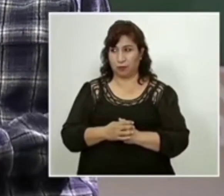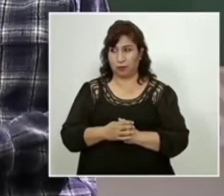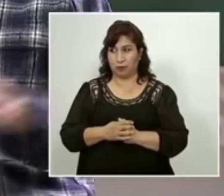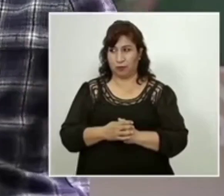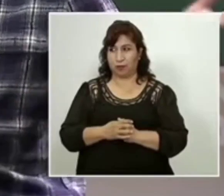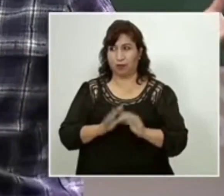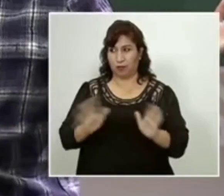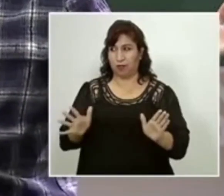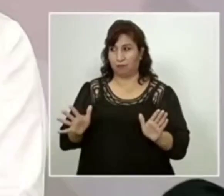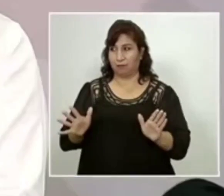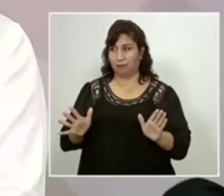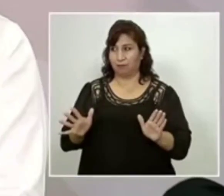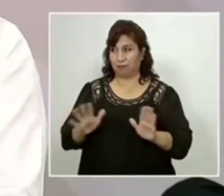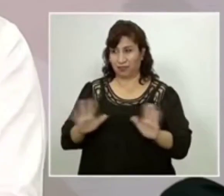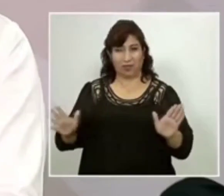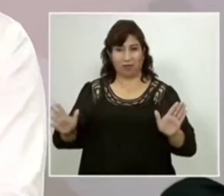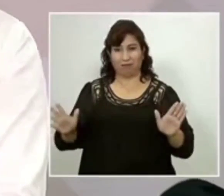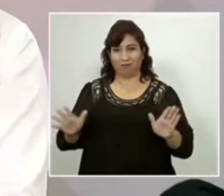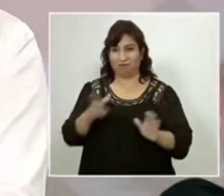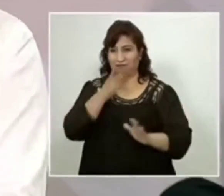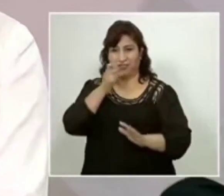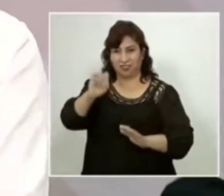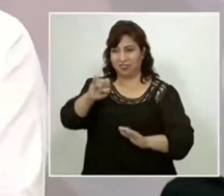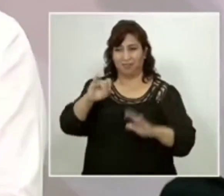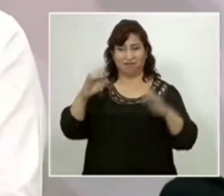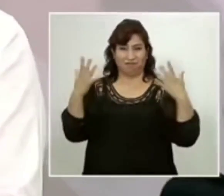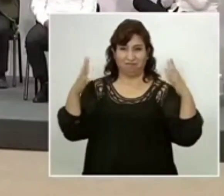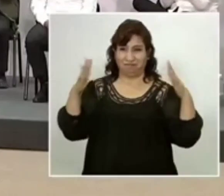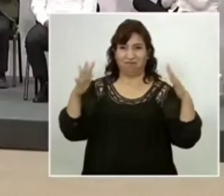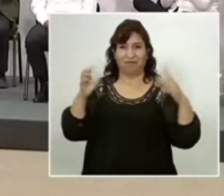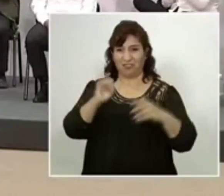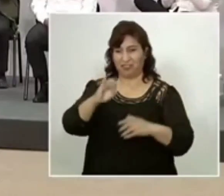Ya está, ya está. Un aplauso.